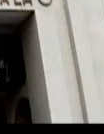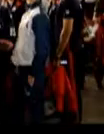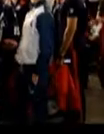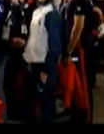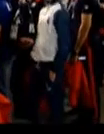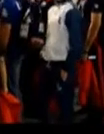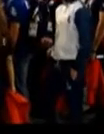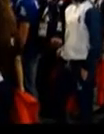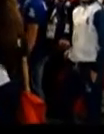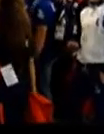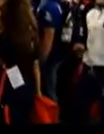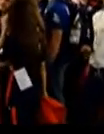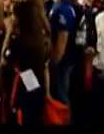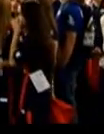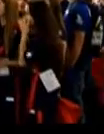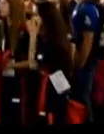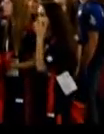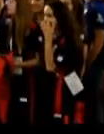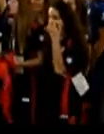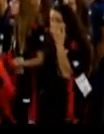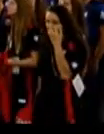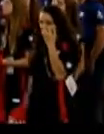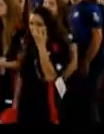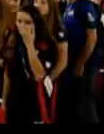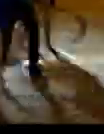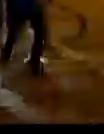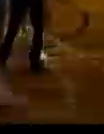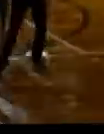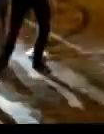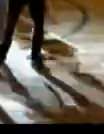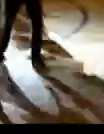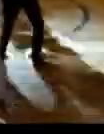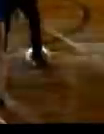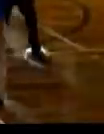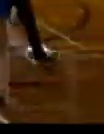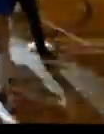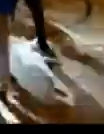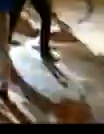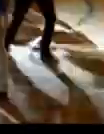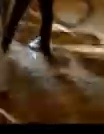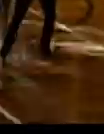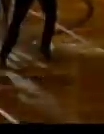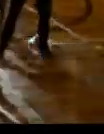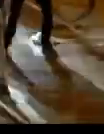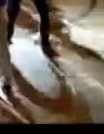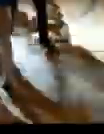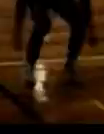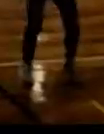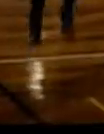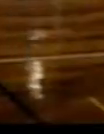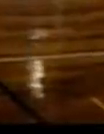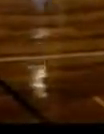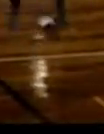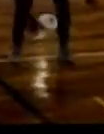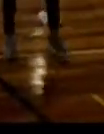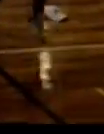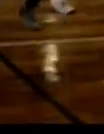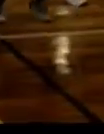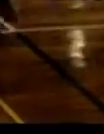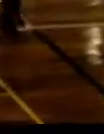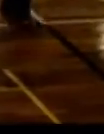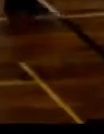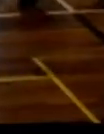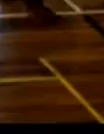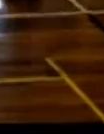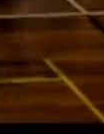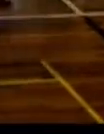fiesta panamericana, los primeros Juegos Panamericanos Universitarios que se desarrollan aquí en Sao Paulo, en el Centro Paralímpico Brasileiro y